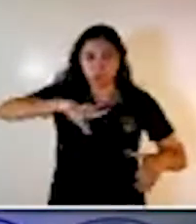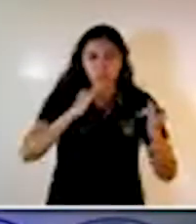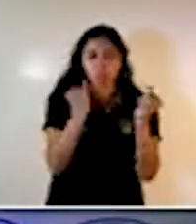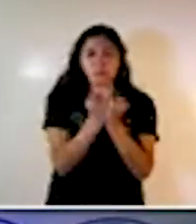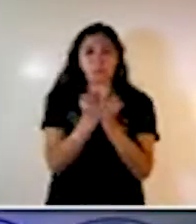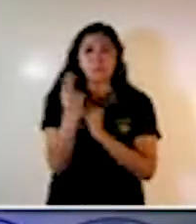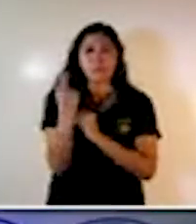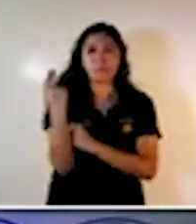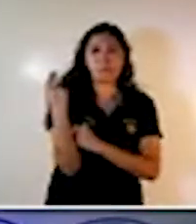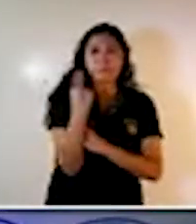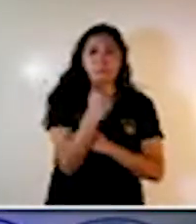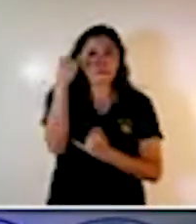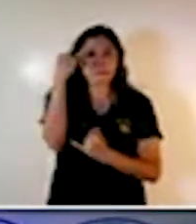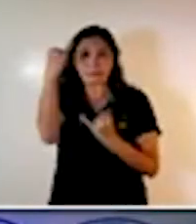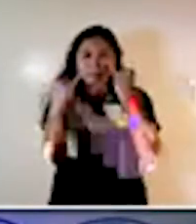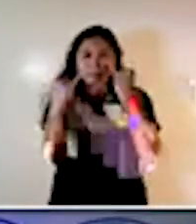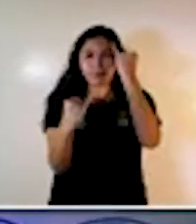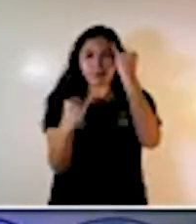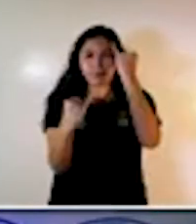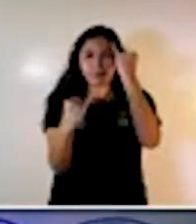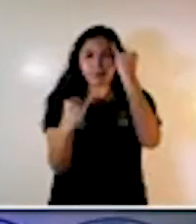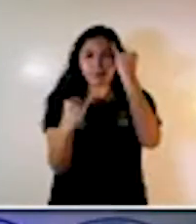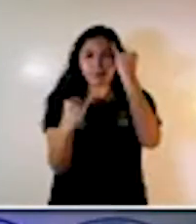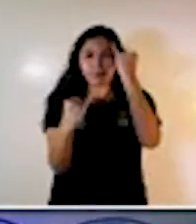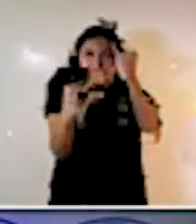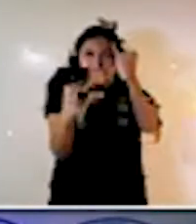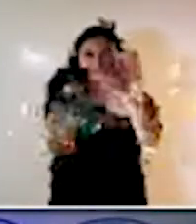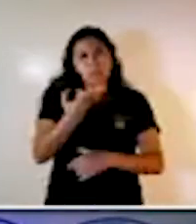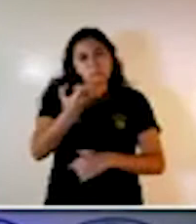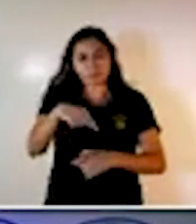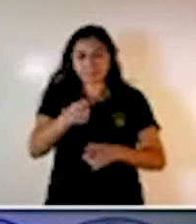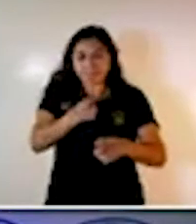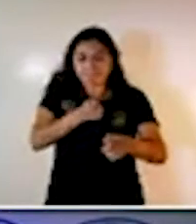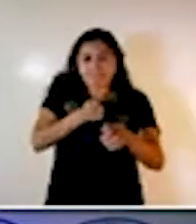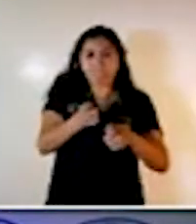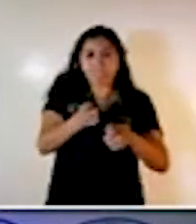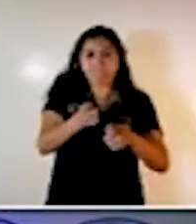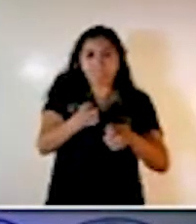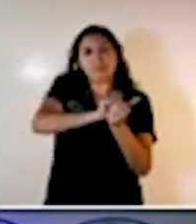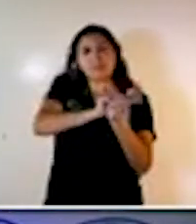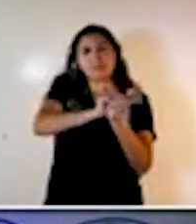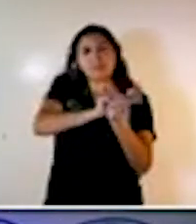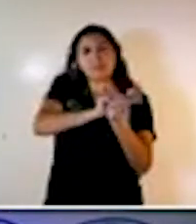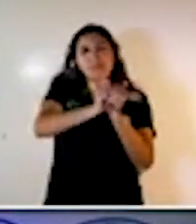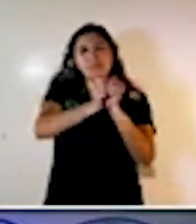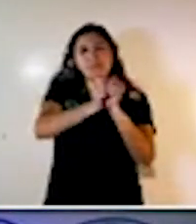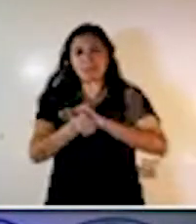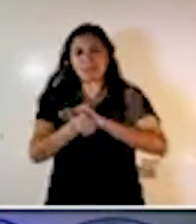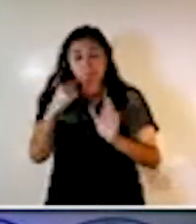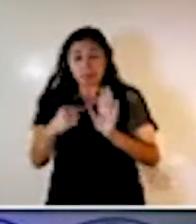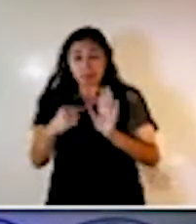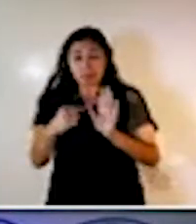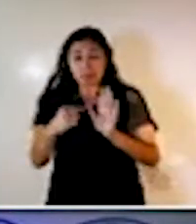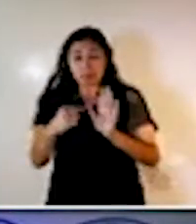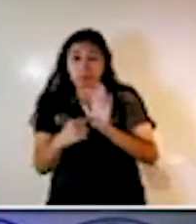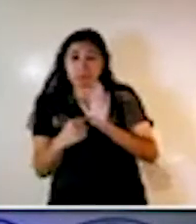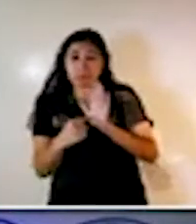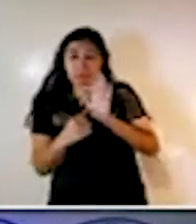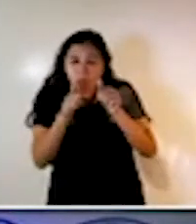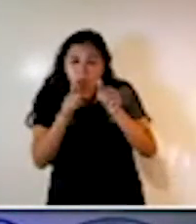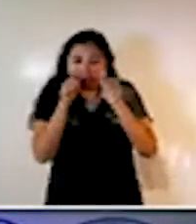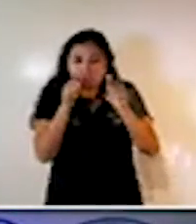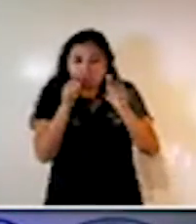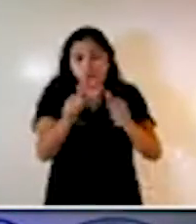impactados. De manera directa, las universidades de todo el mundo se han visto en la necesidad de innovar y